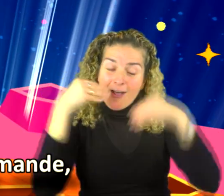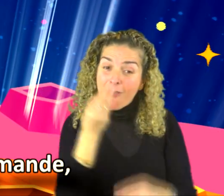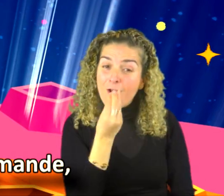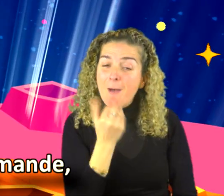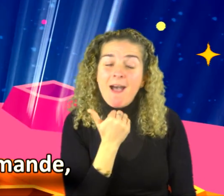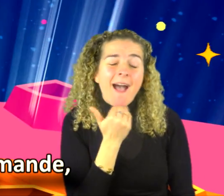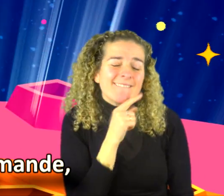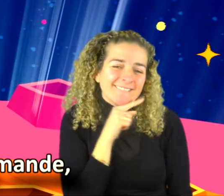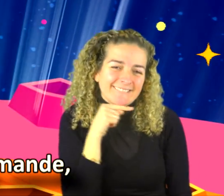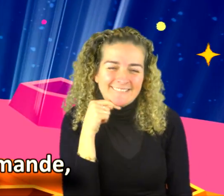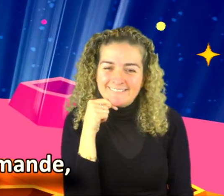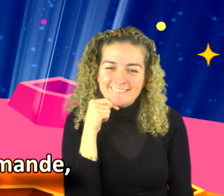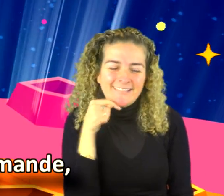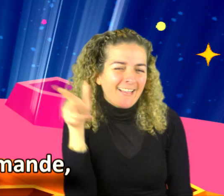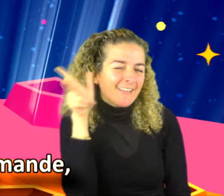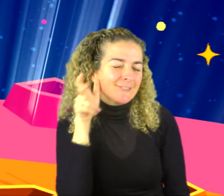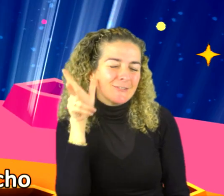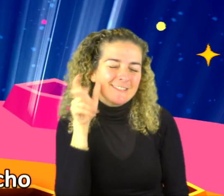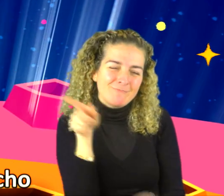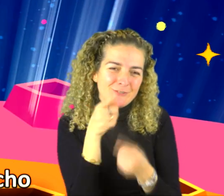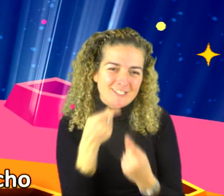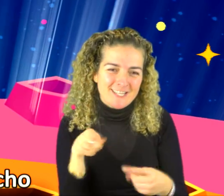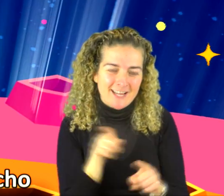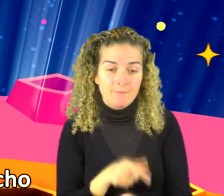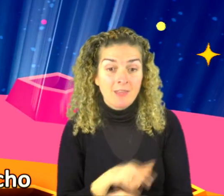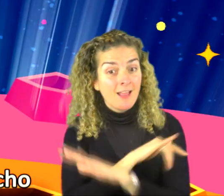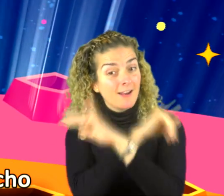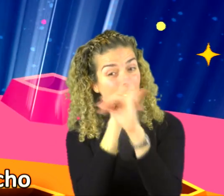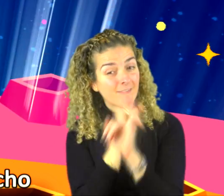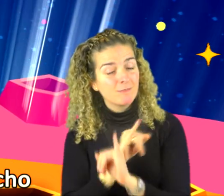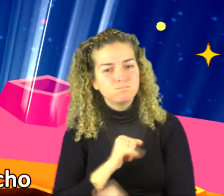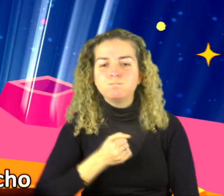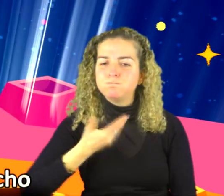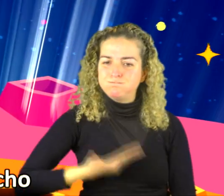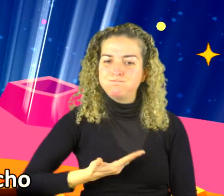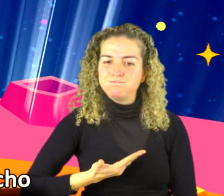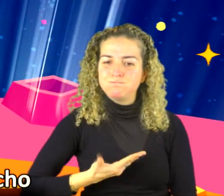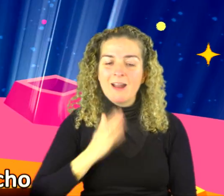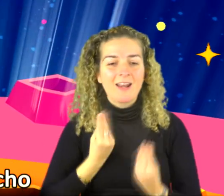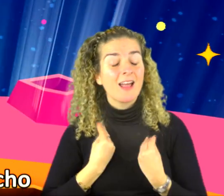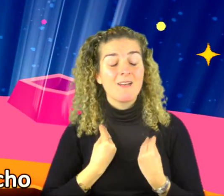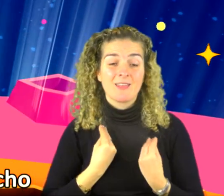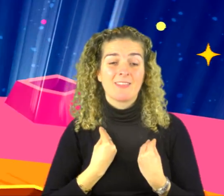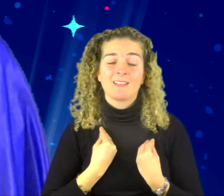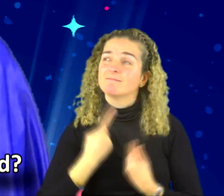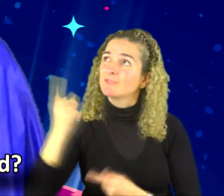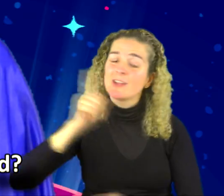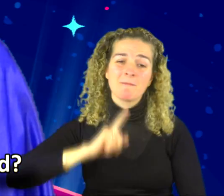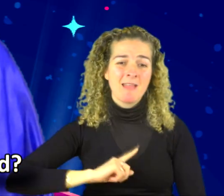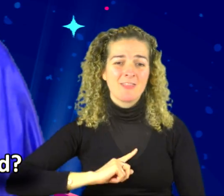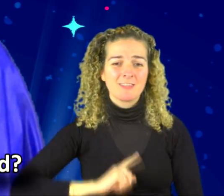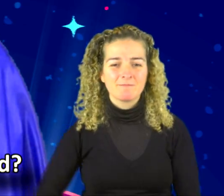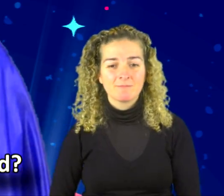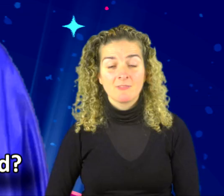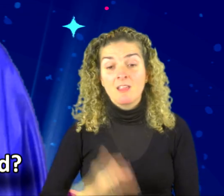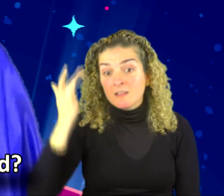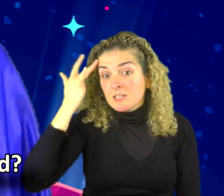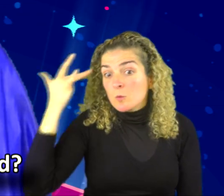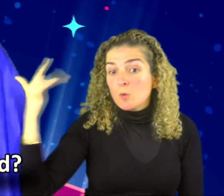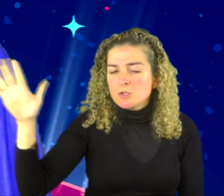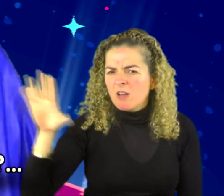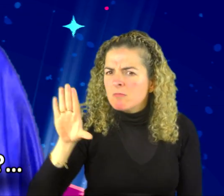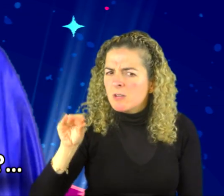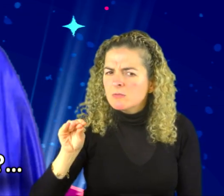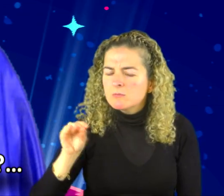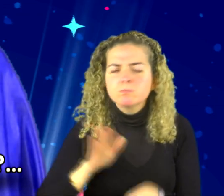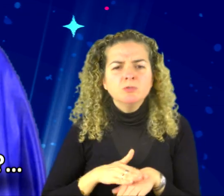felicidad es valorar lo que la vida te mande. Incluso lo malo. Porque de ahí puedes aprender mucho. ¿Por qué la gente busca la felicidad